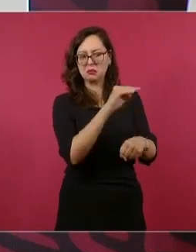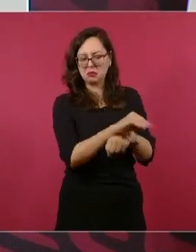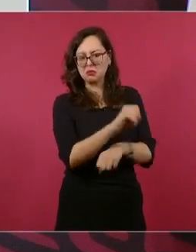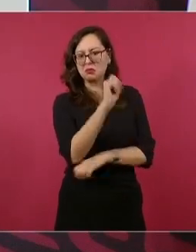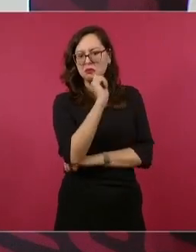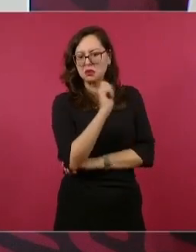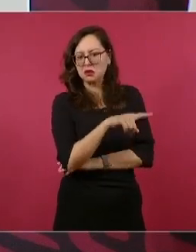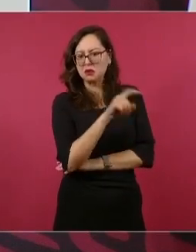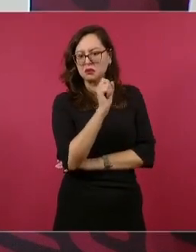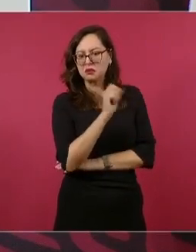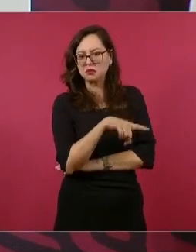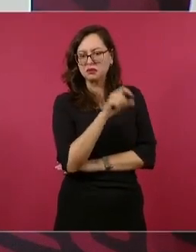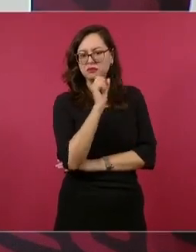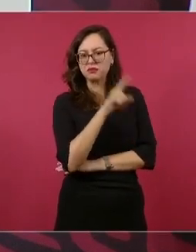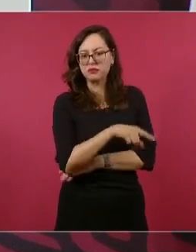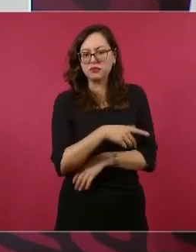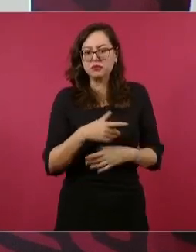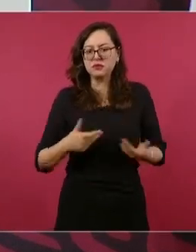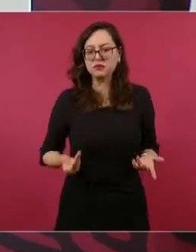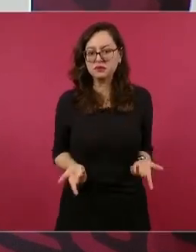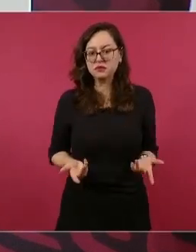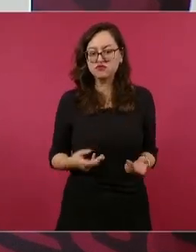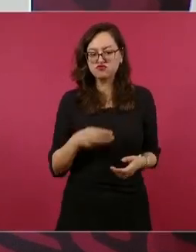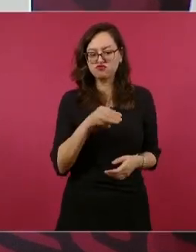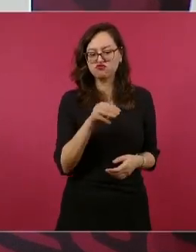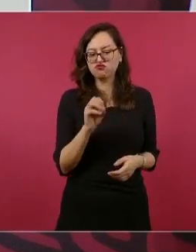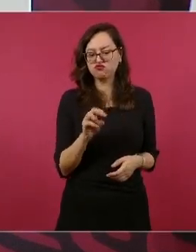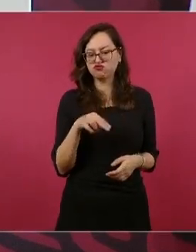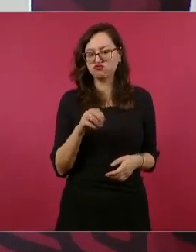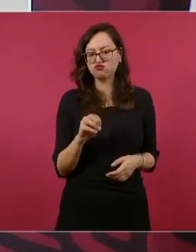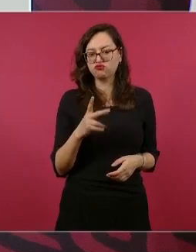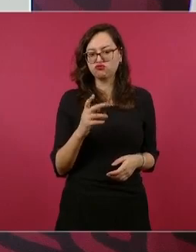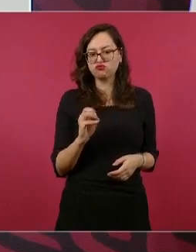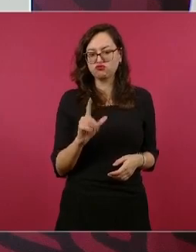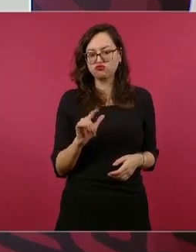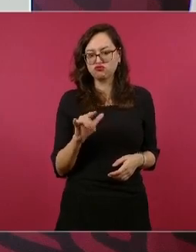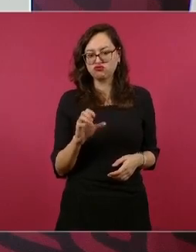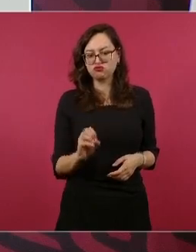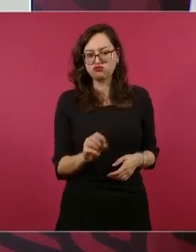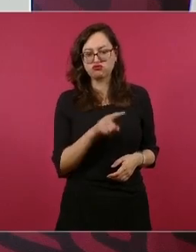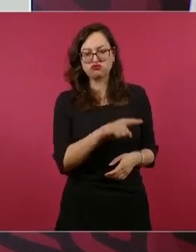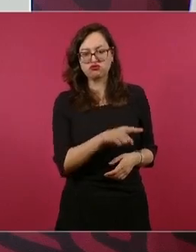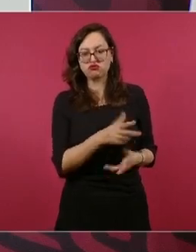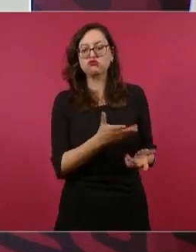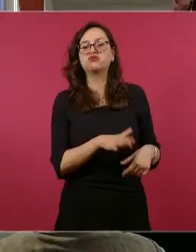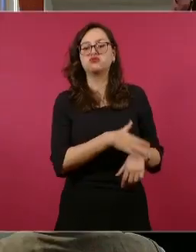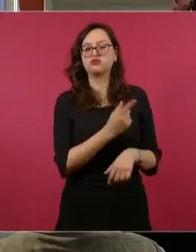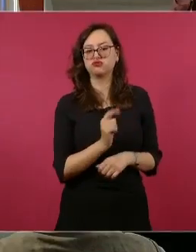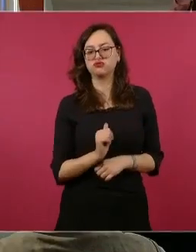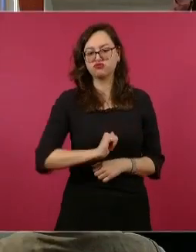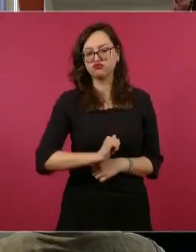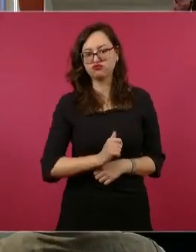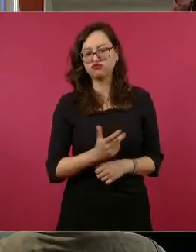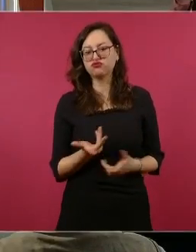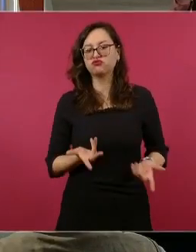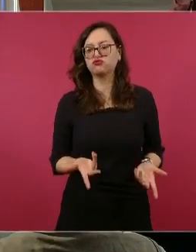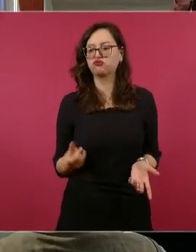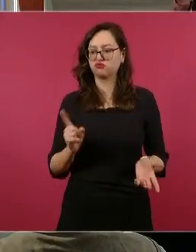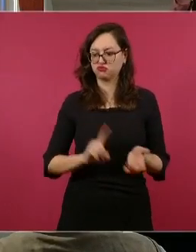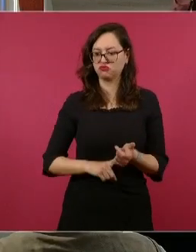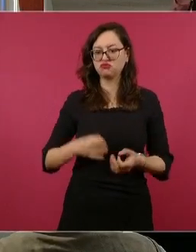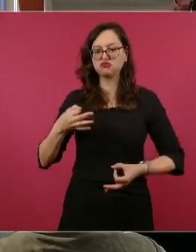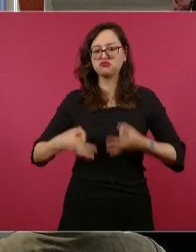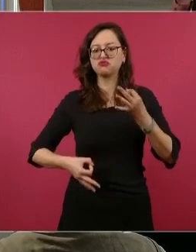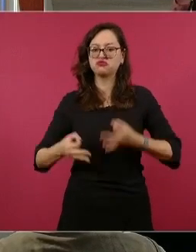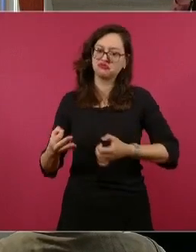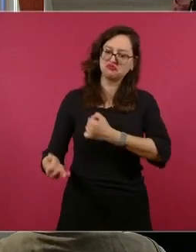tienen más agarraderas, tienen más influencia en el Poder Judicial